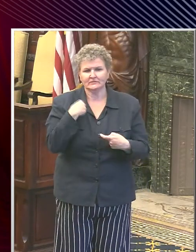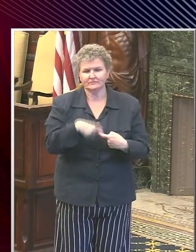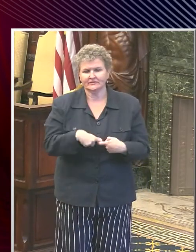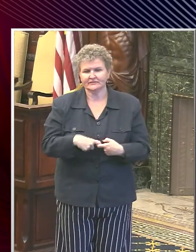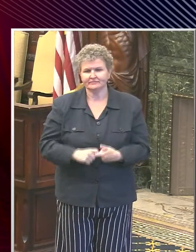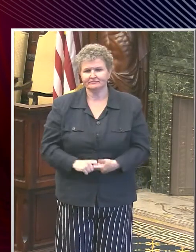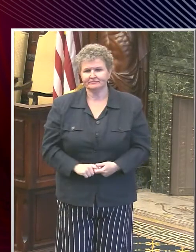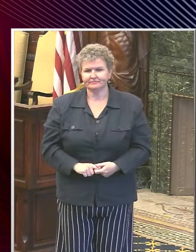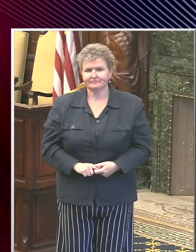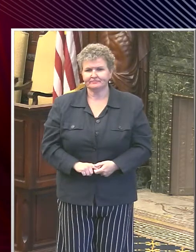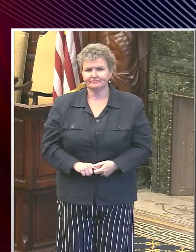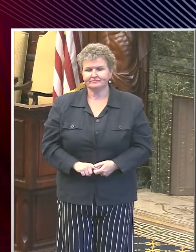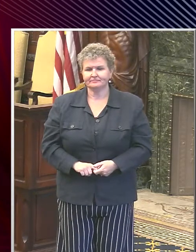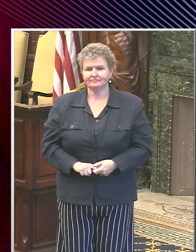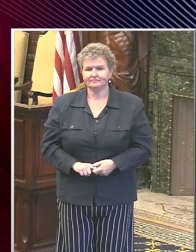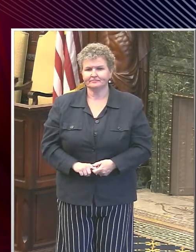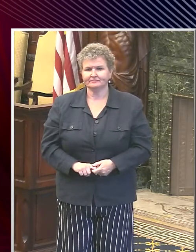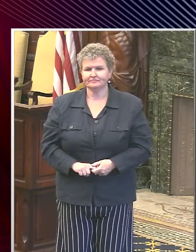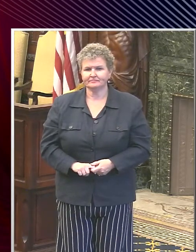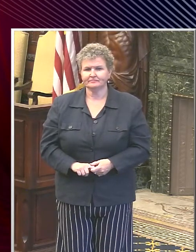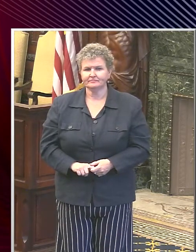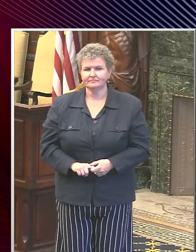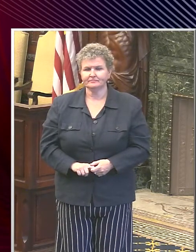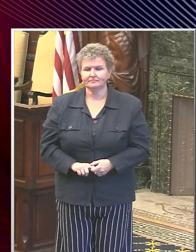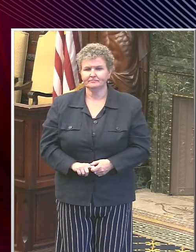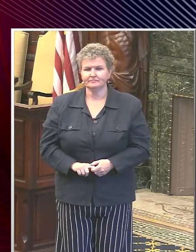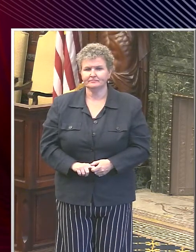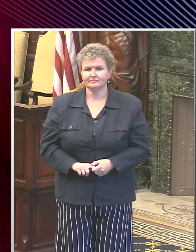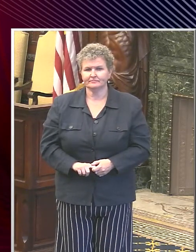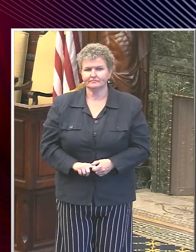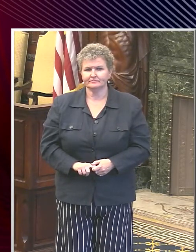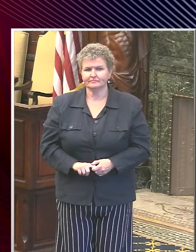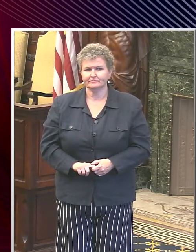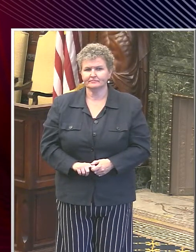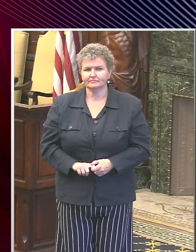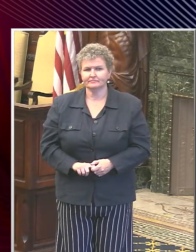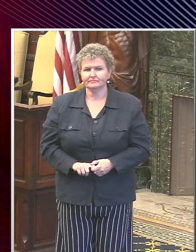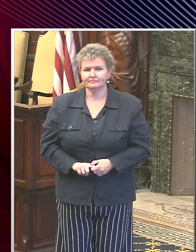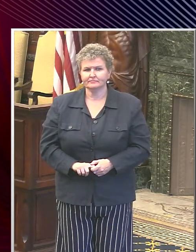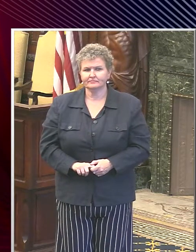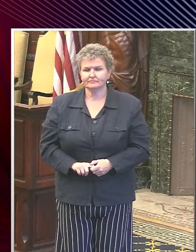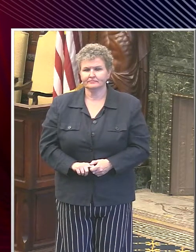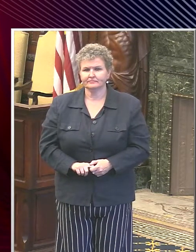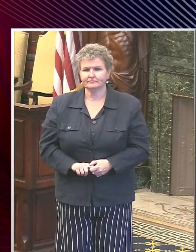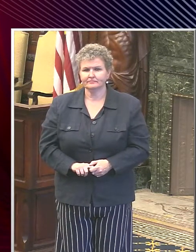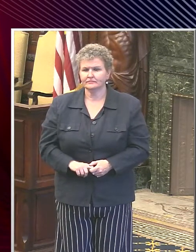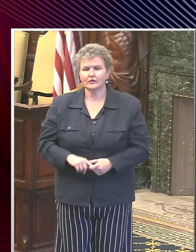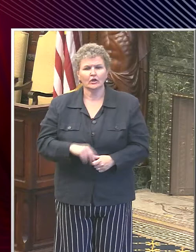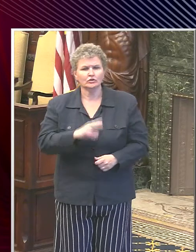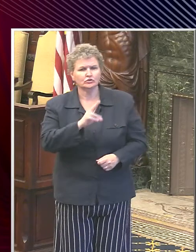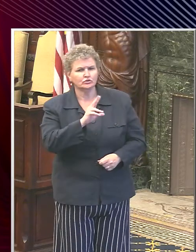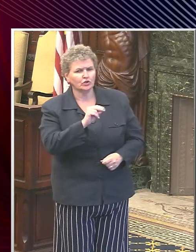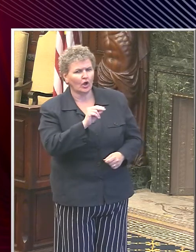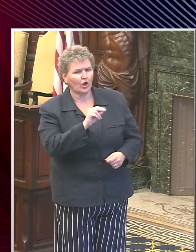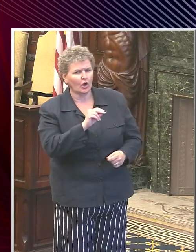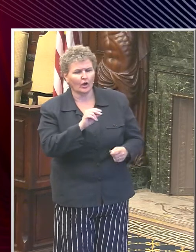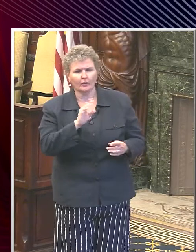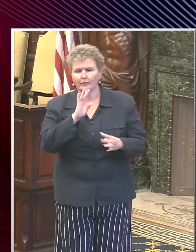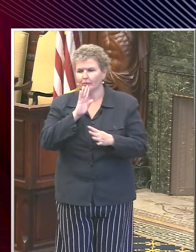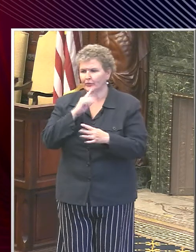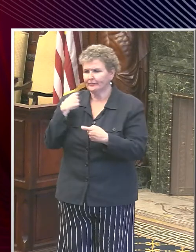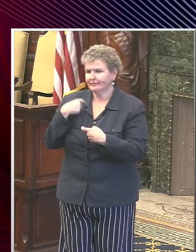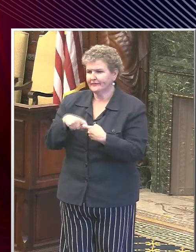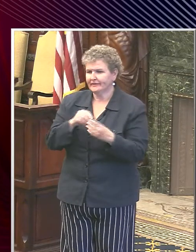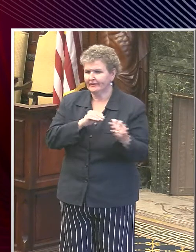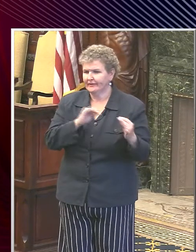escuelas y de los servicios de cuidado pre-escolar de los niños. Sí, no, es sobre la reapertura del pre-escolar, pero lo que